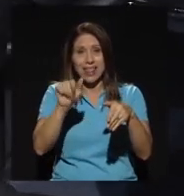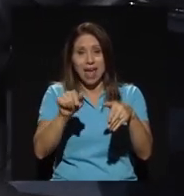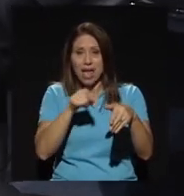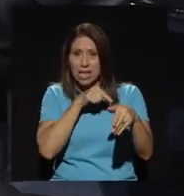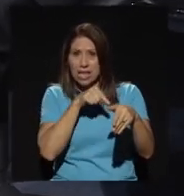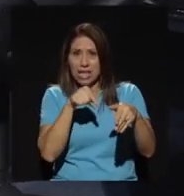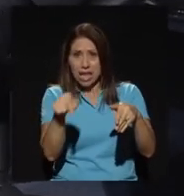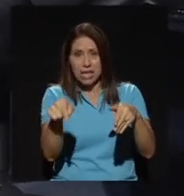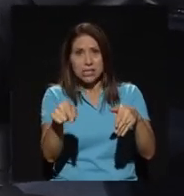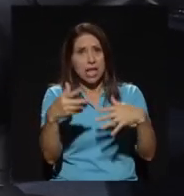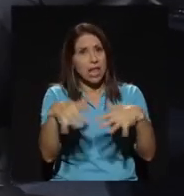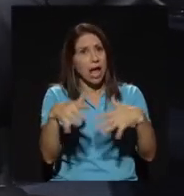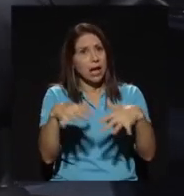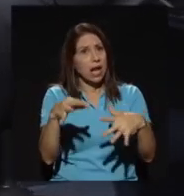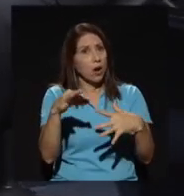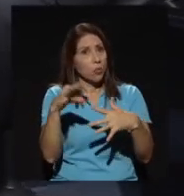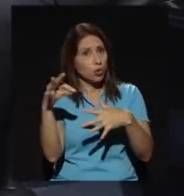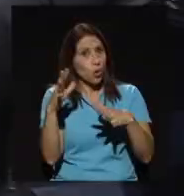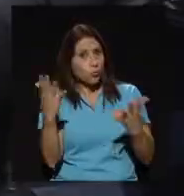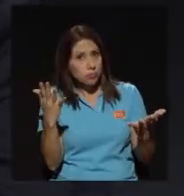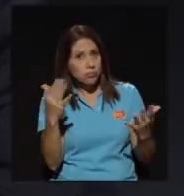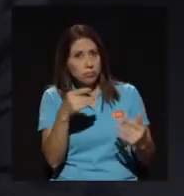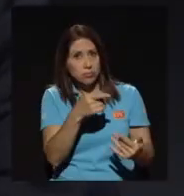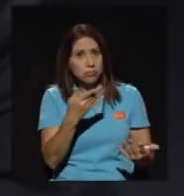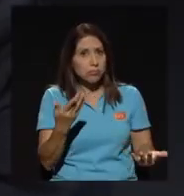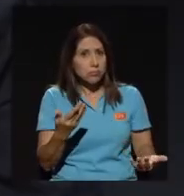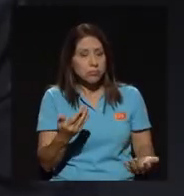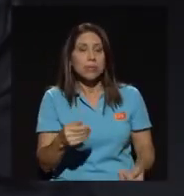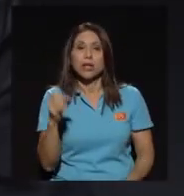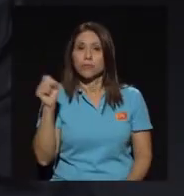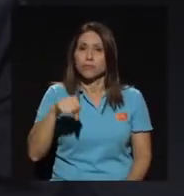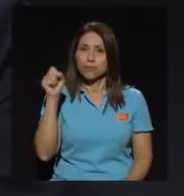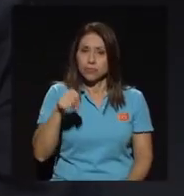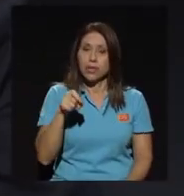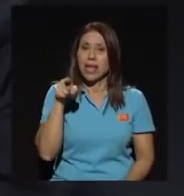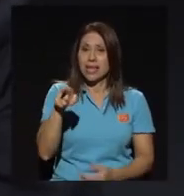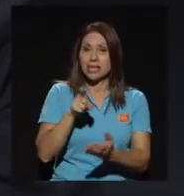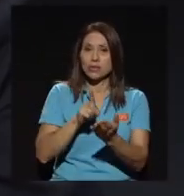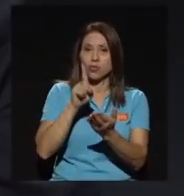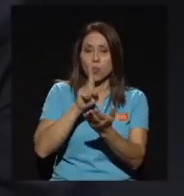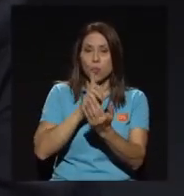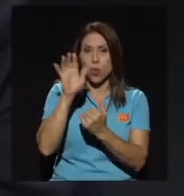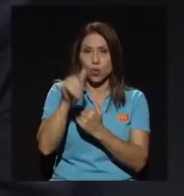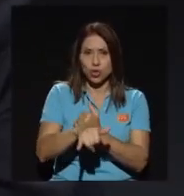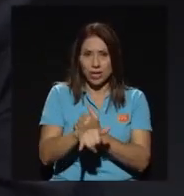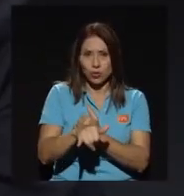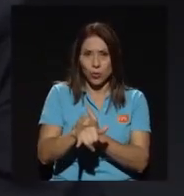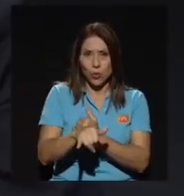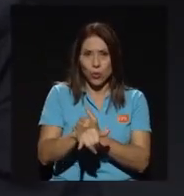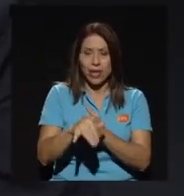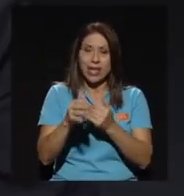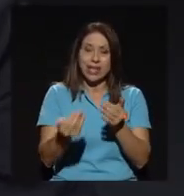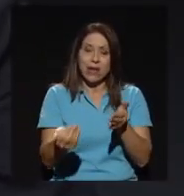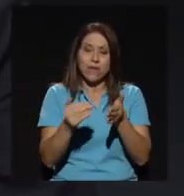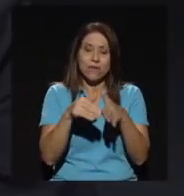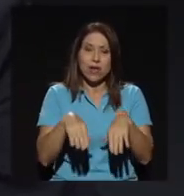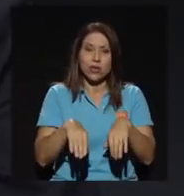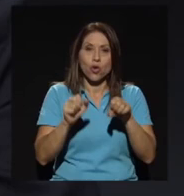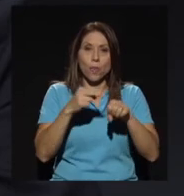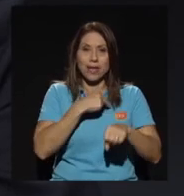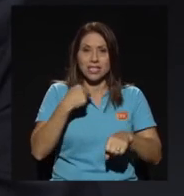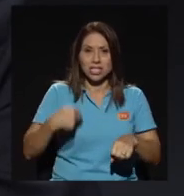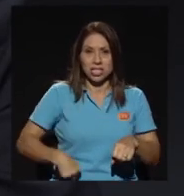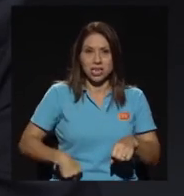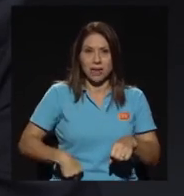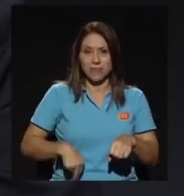opción no le parece claro ese es un proyecto digamos que retoma china no nacido como